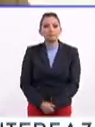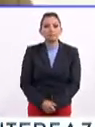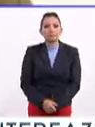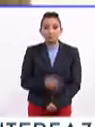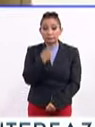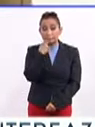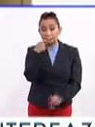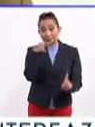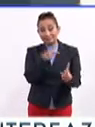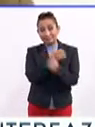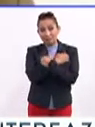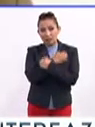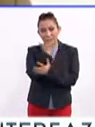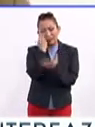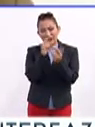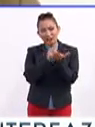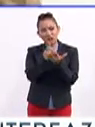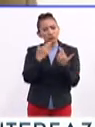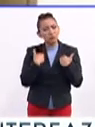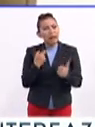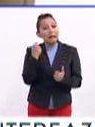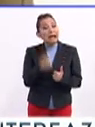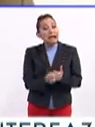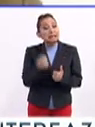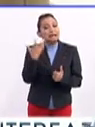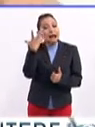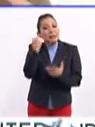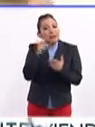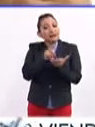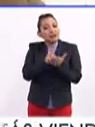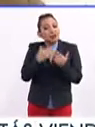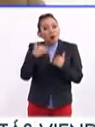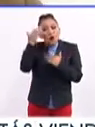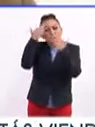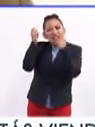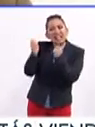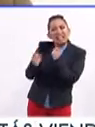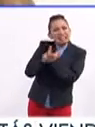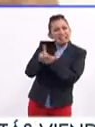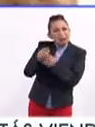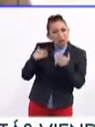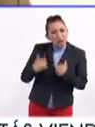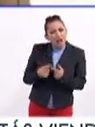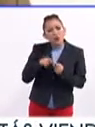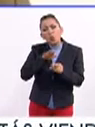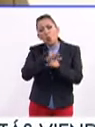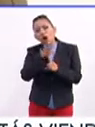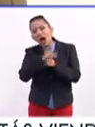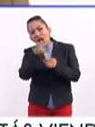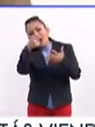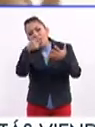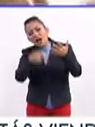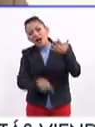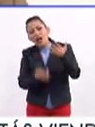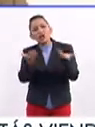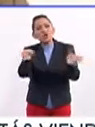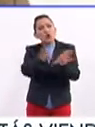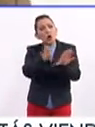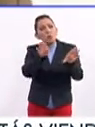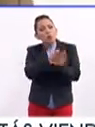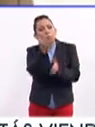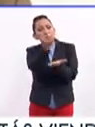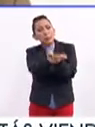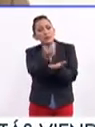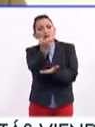Cuando se habla de educación en derechos humanos, se habla de educación en derechos humanos, es decir, conocer qué son los derechos humanos, cuáles son los derechos humanos, cómo se exigen